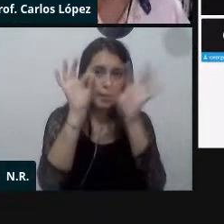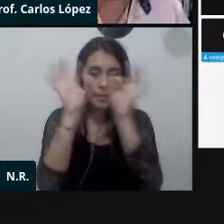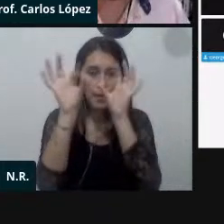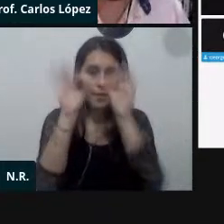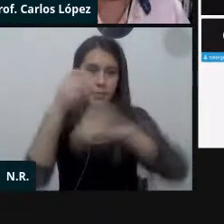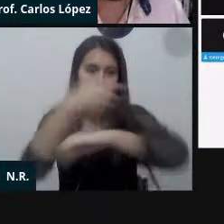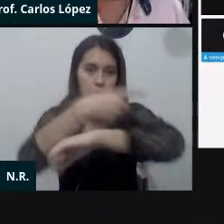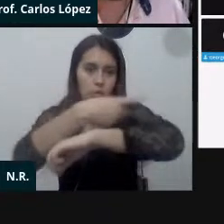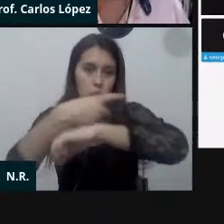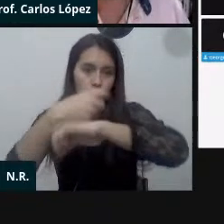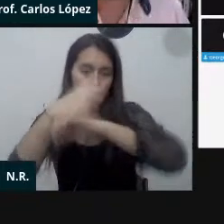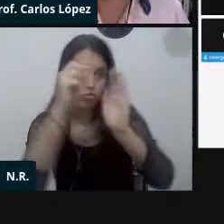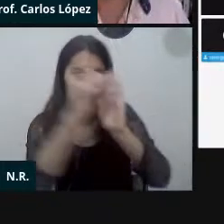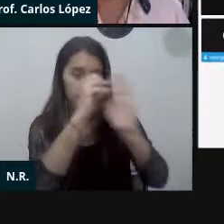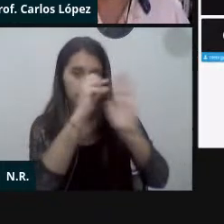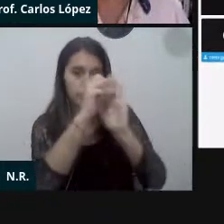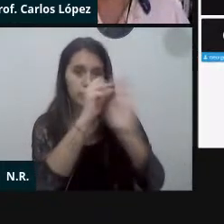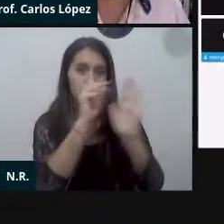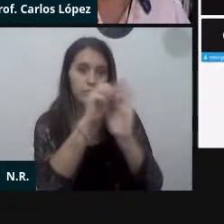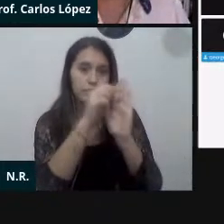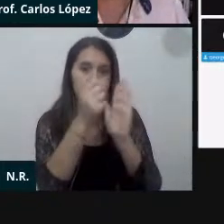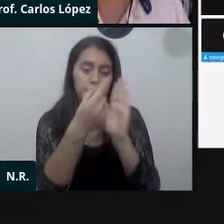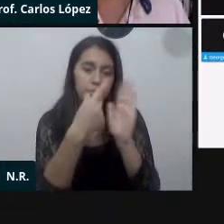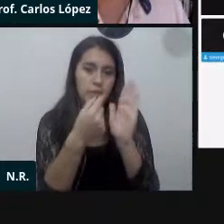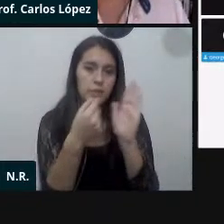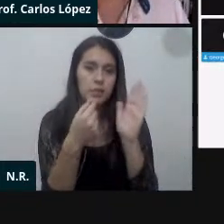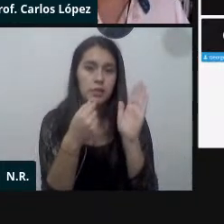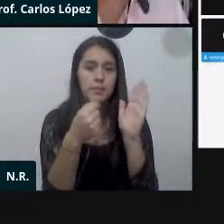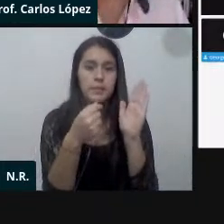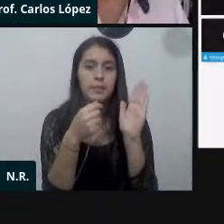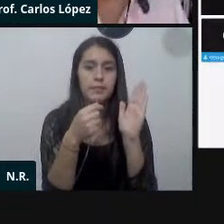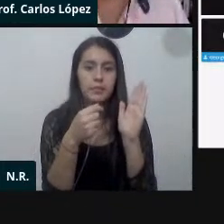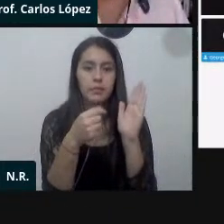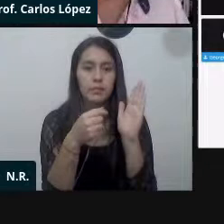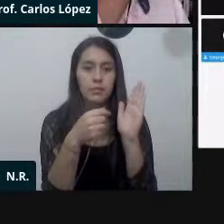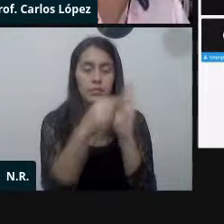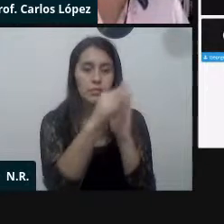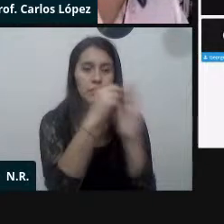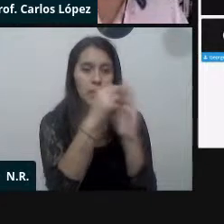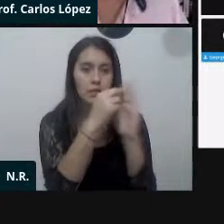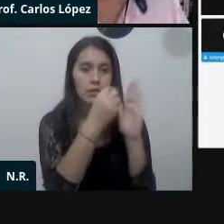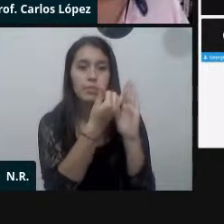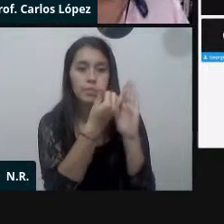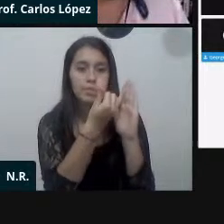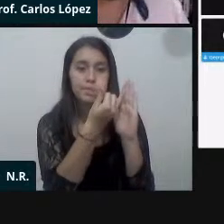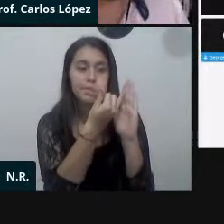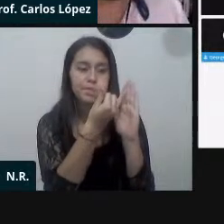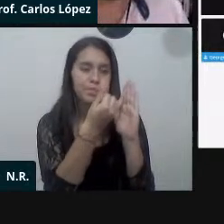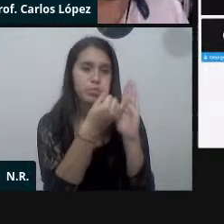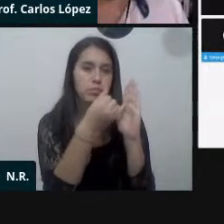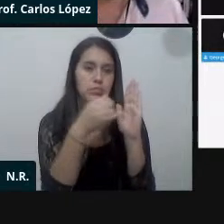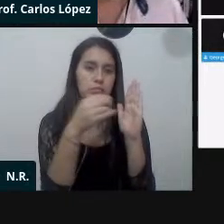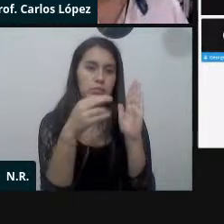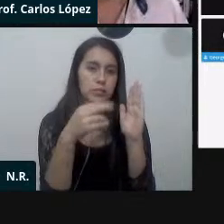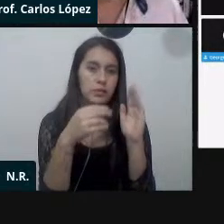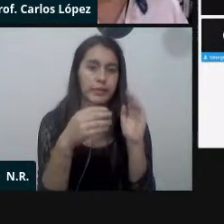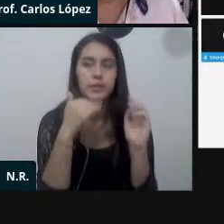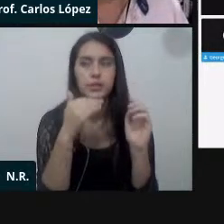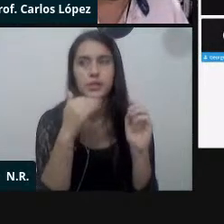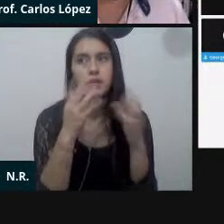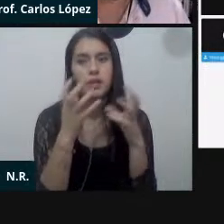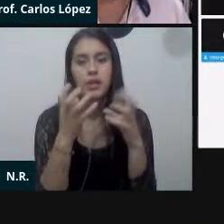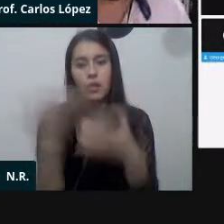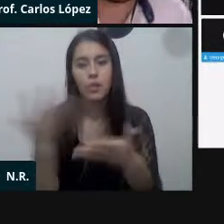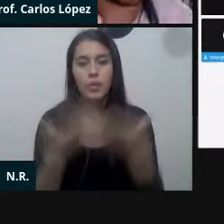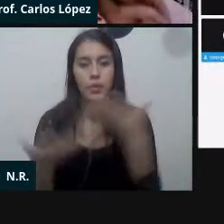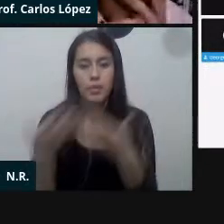lo que nos preguntaron del rendimiento para OBS y las dos pantallas de StreamYard. Entonces, en este caso, imaginen que quiero compartir esa y